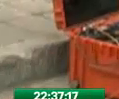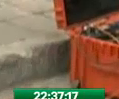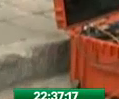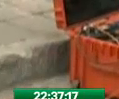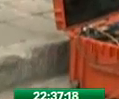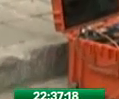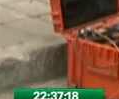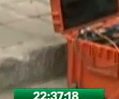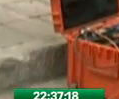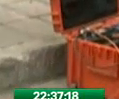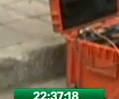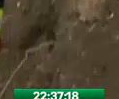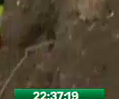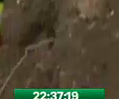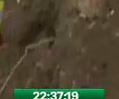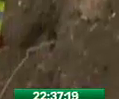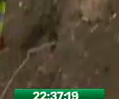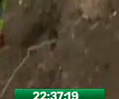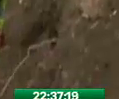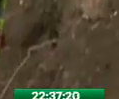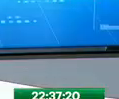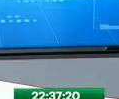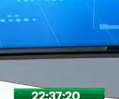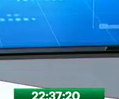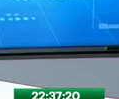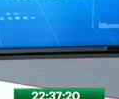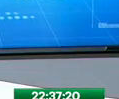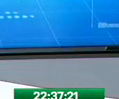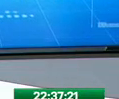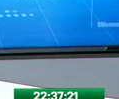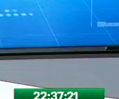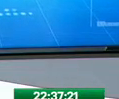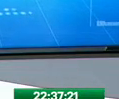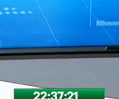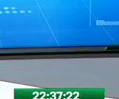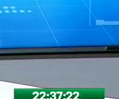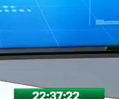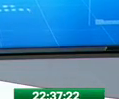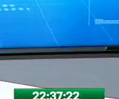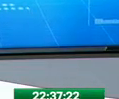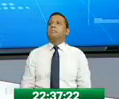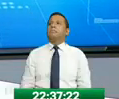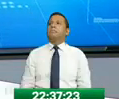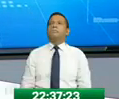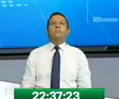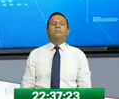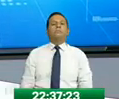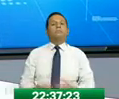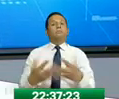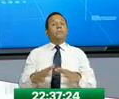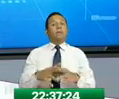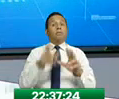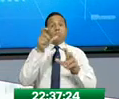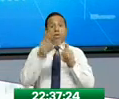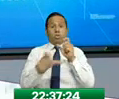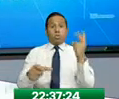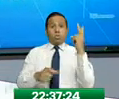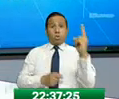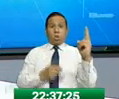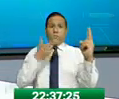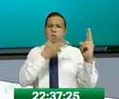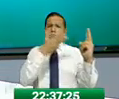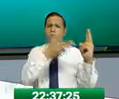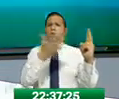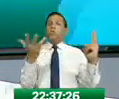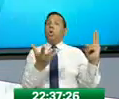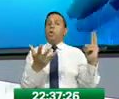Informó Priscila Cadena. Y varias personas fallecieron producto de 2 ataques a mano armada registrados en el sur